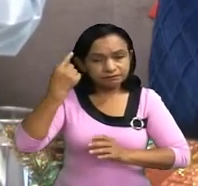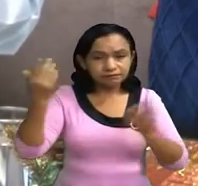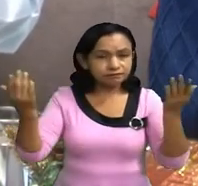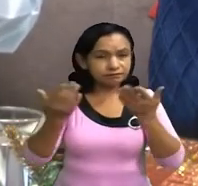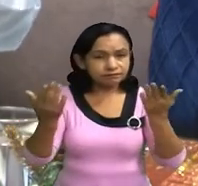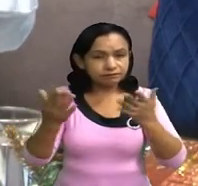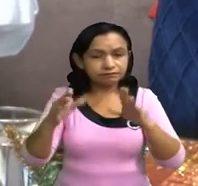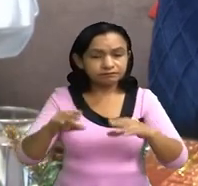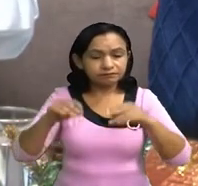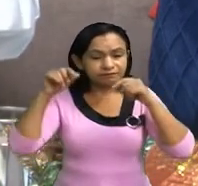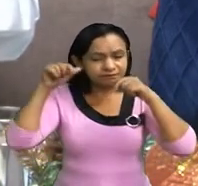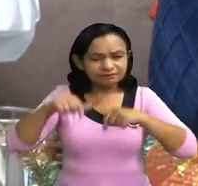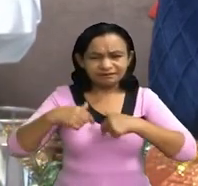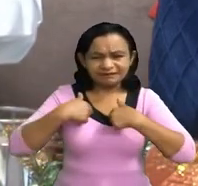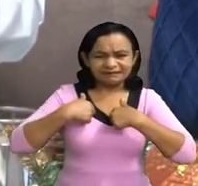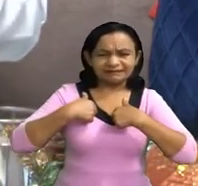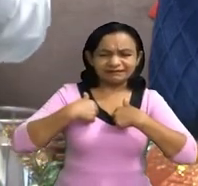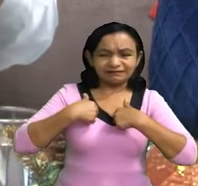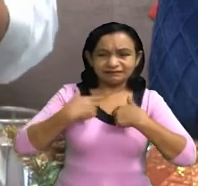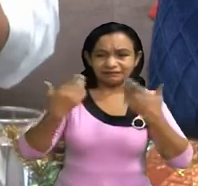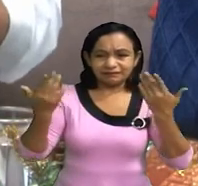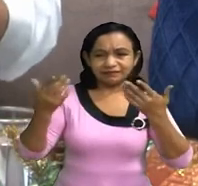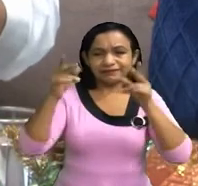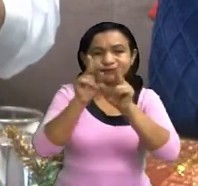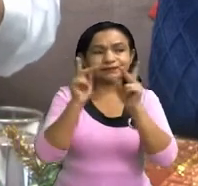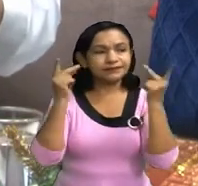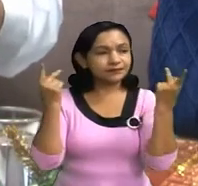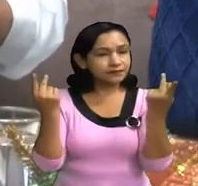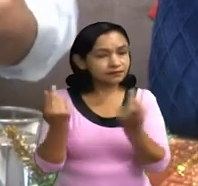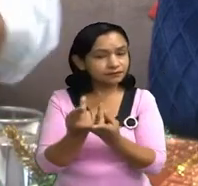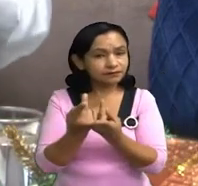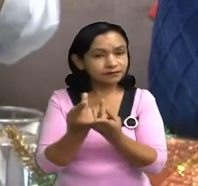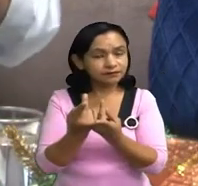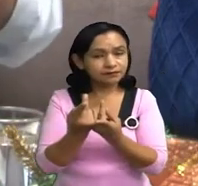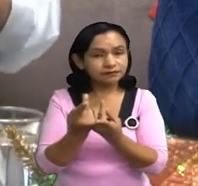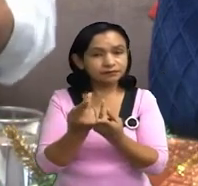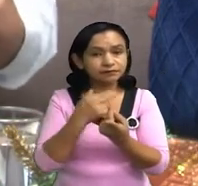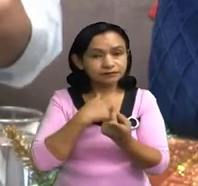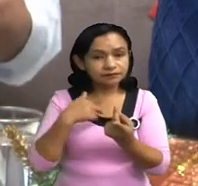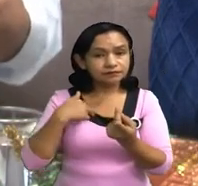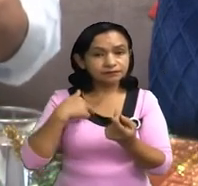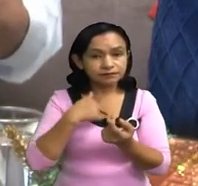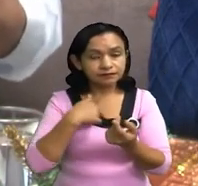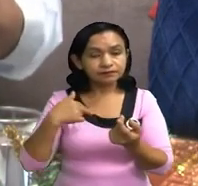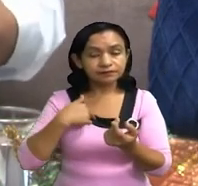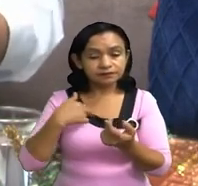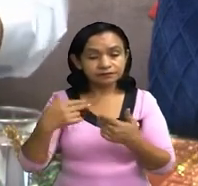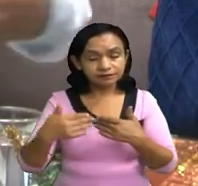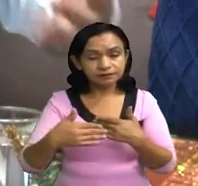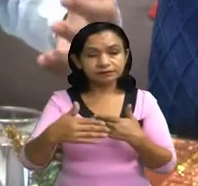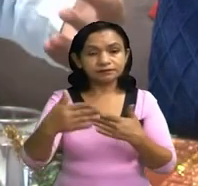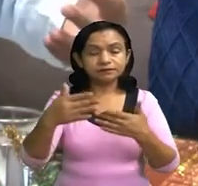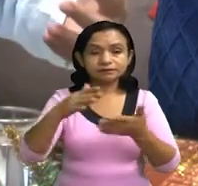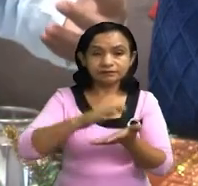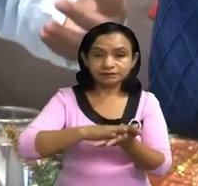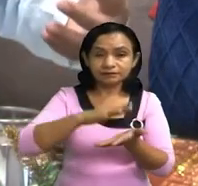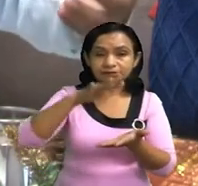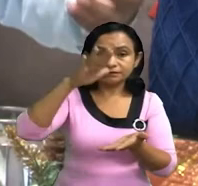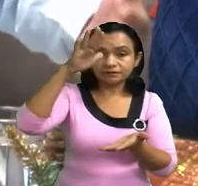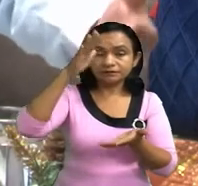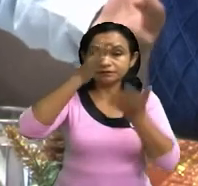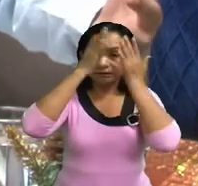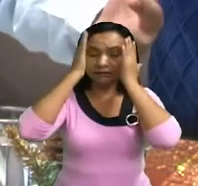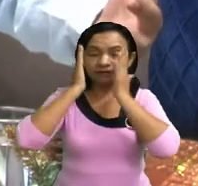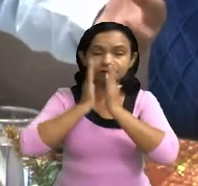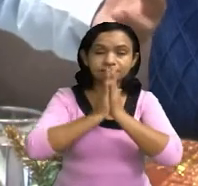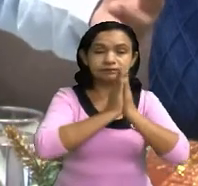que en este momento en que el pueblo está preparado para celebrar con gloria a la